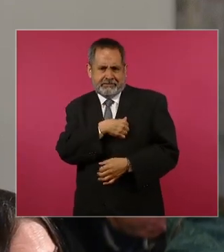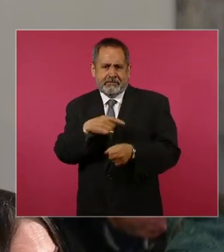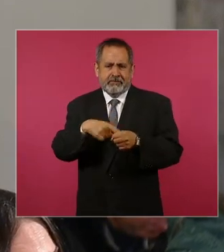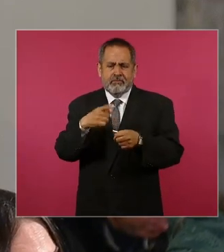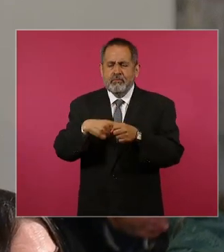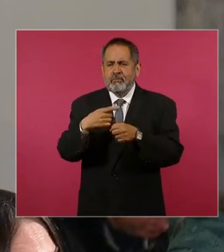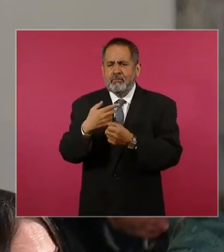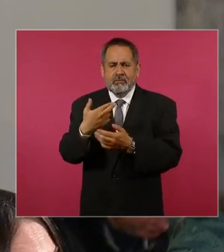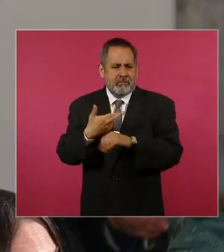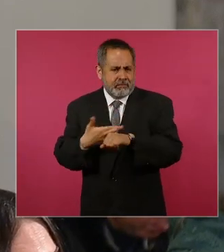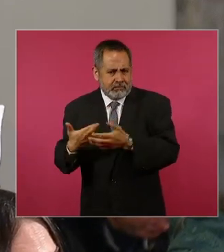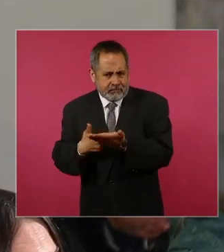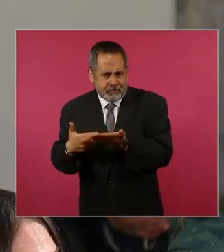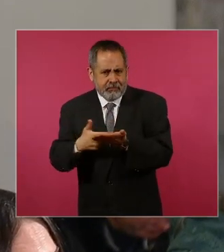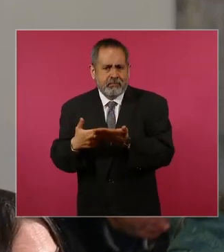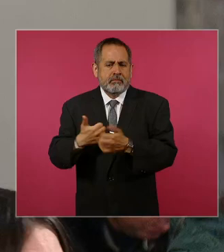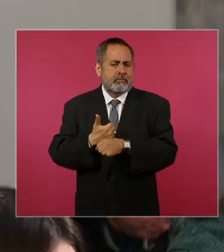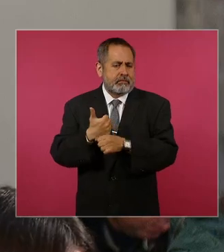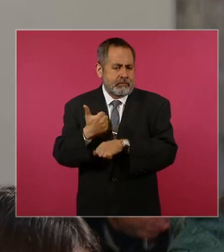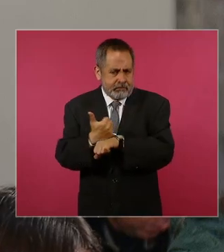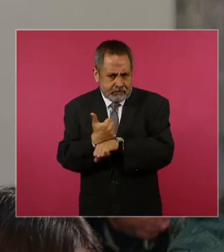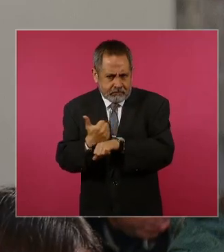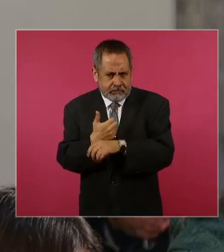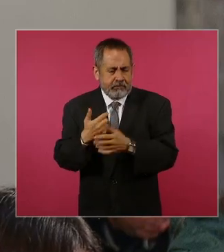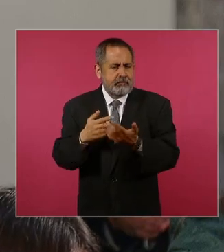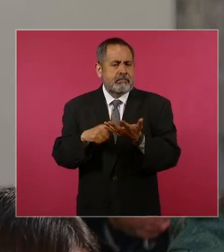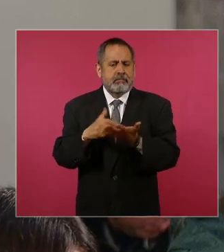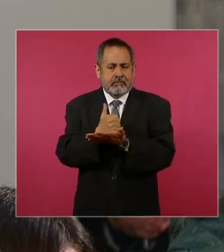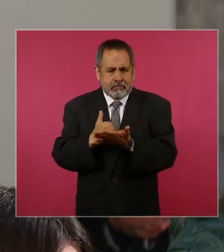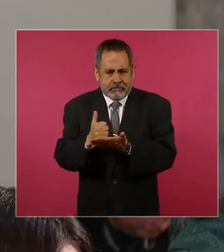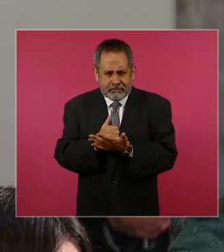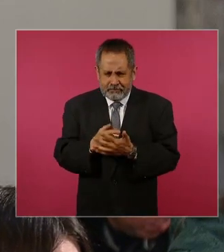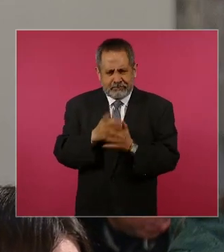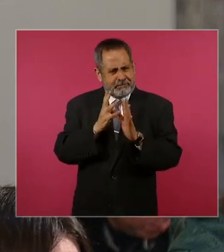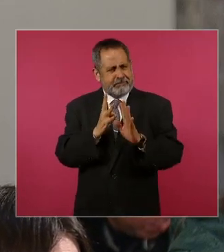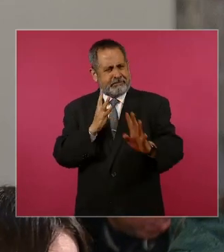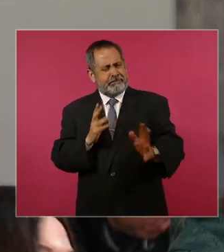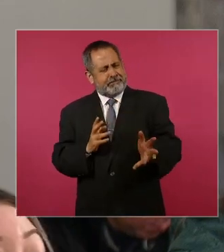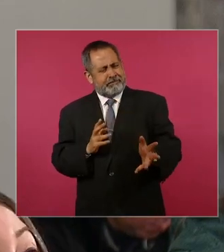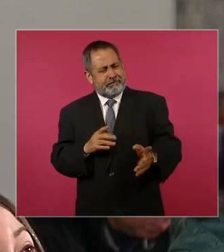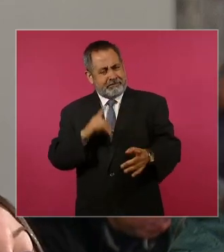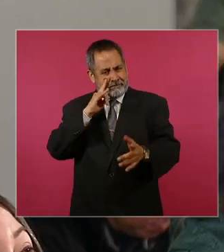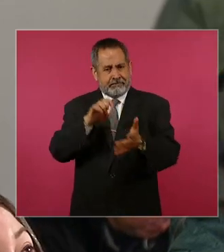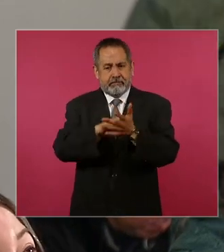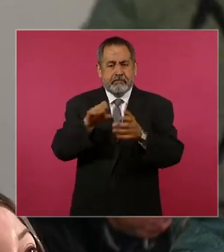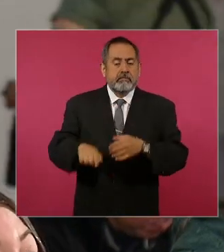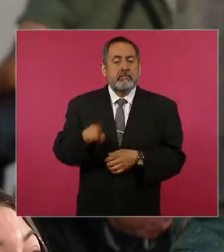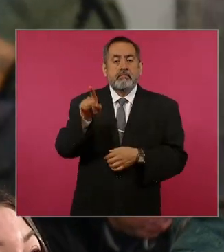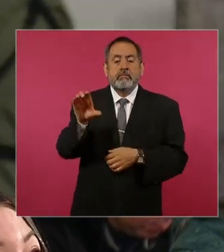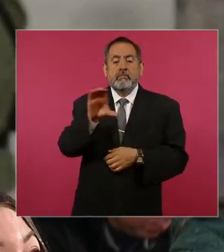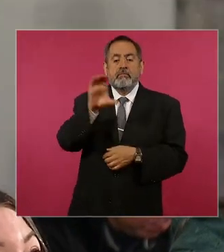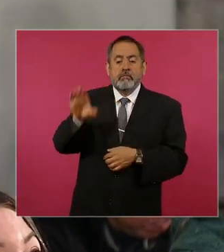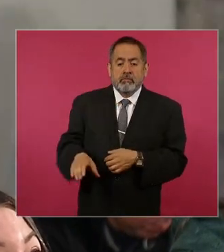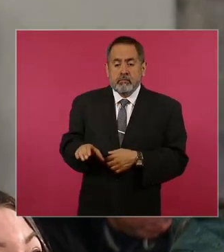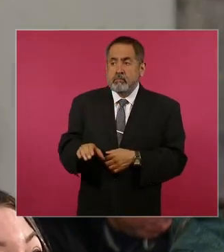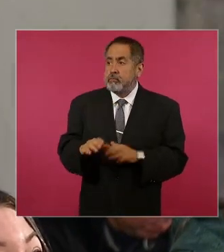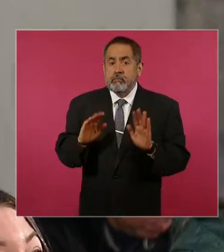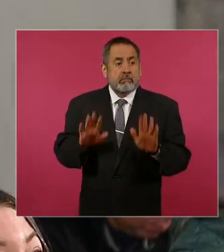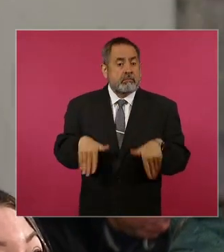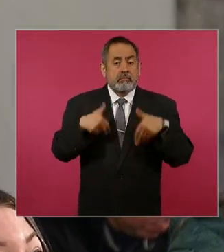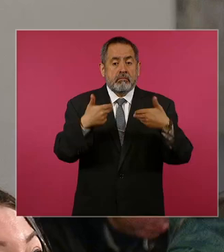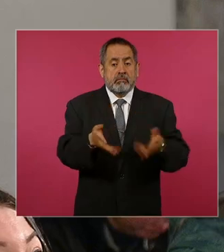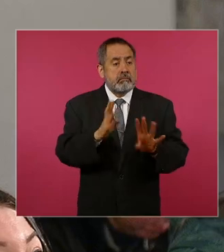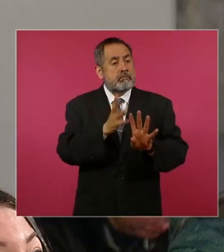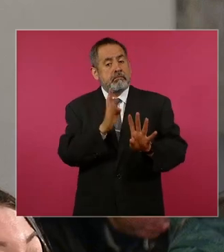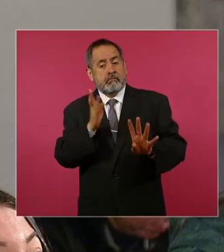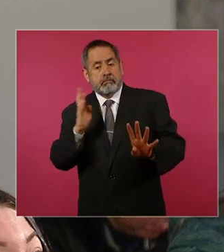y de color amarillo para formarlos en la fila. En el caso de Chicago, los dejaron a la intemperie y llegó la